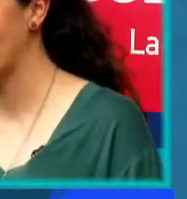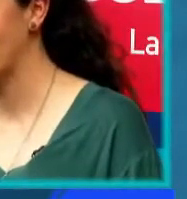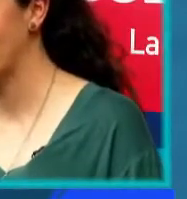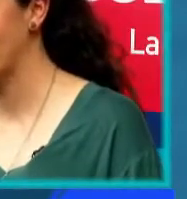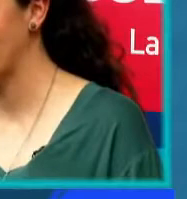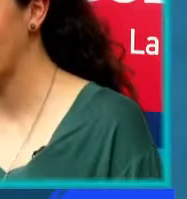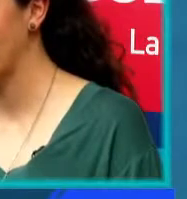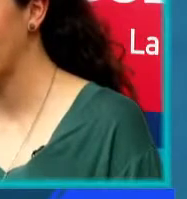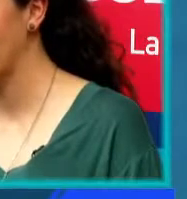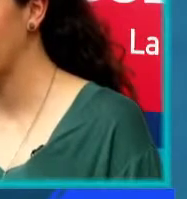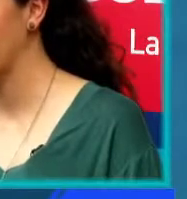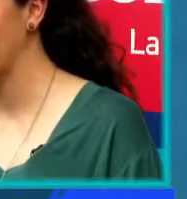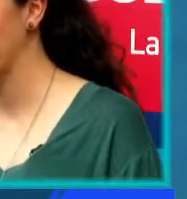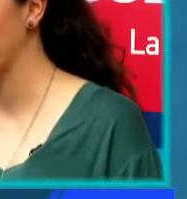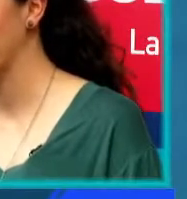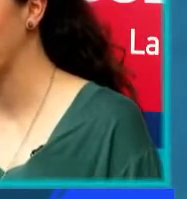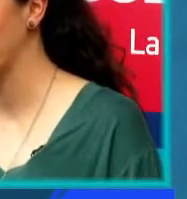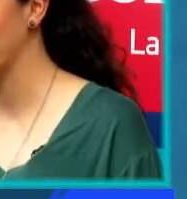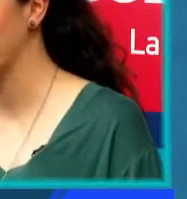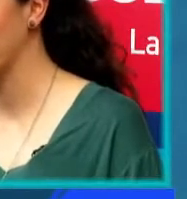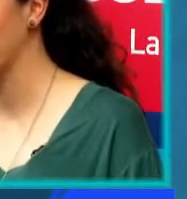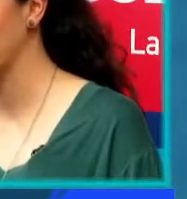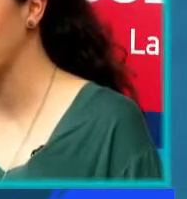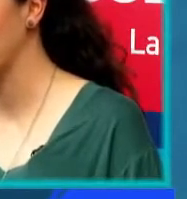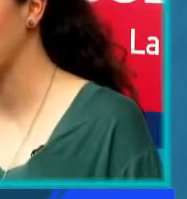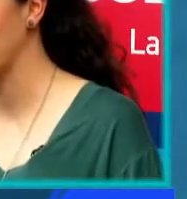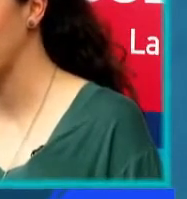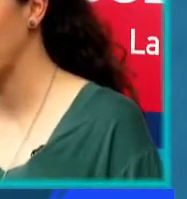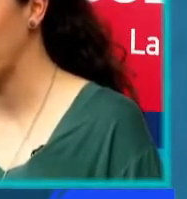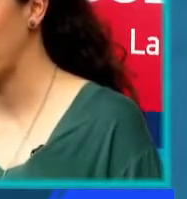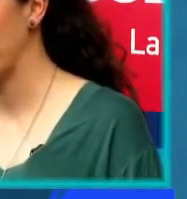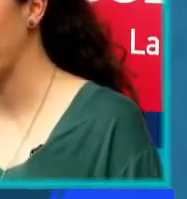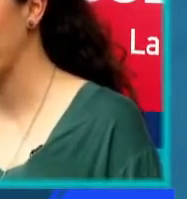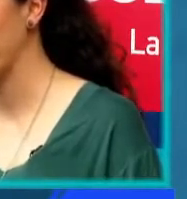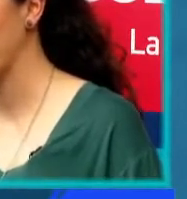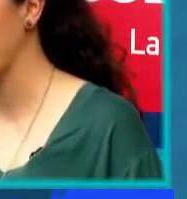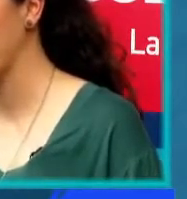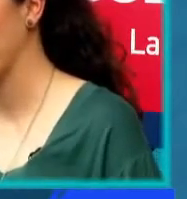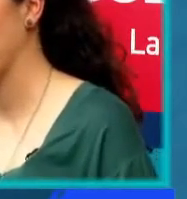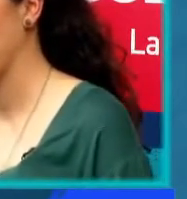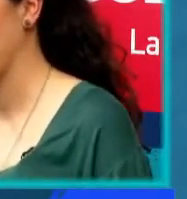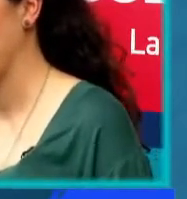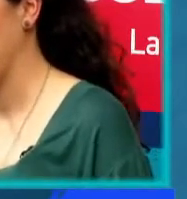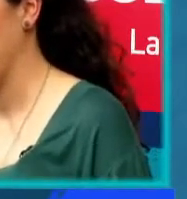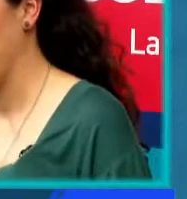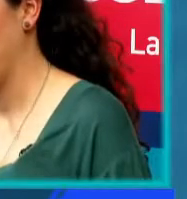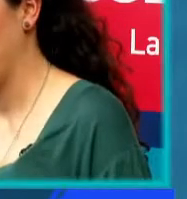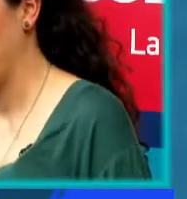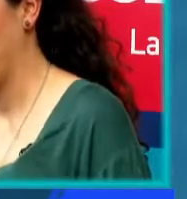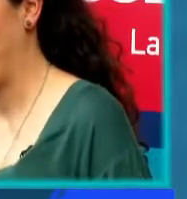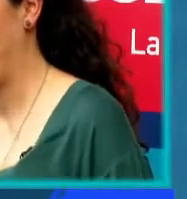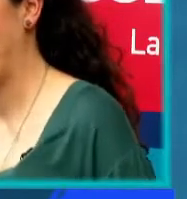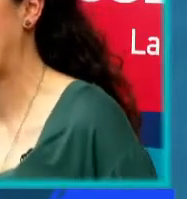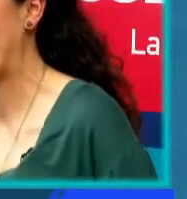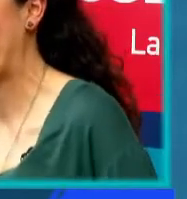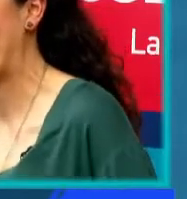ser agradable, o ir a cualquier lugar y siempre me voy a sentir bien con ella. Así que admiro mucho esa capacidad que